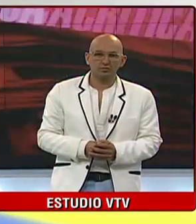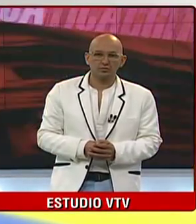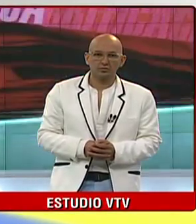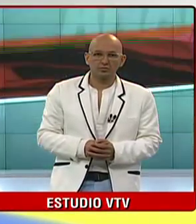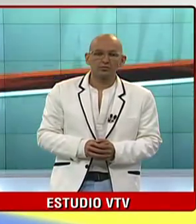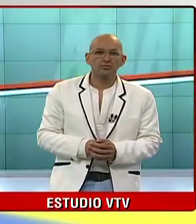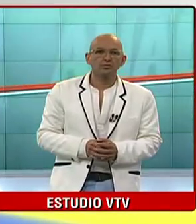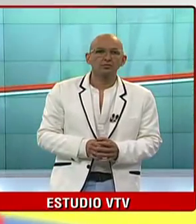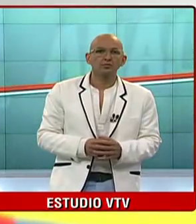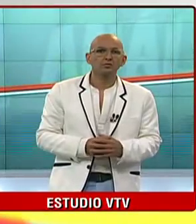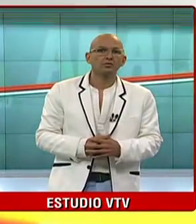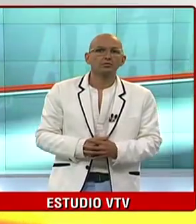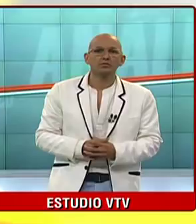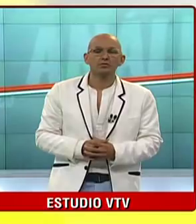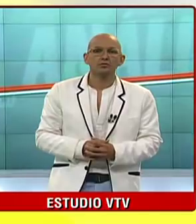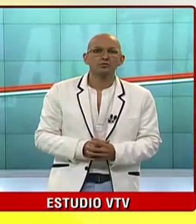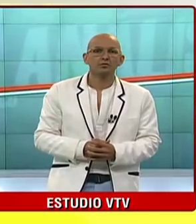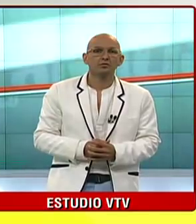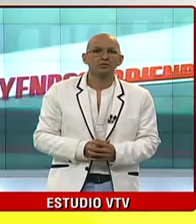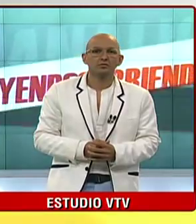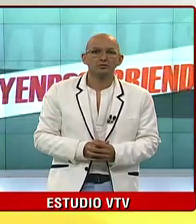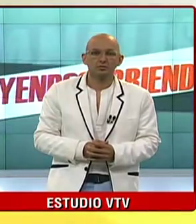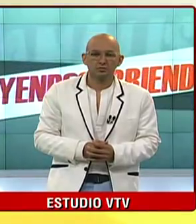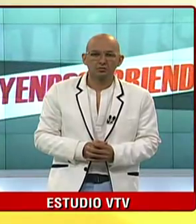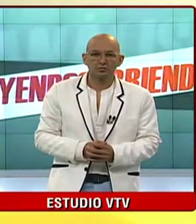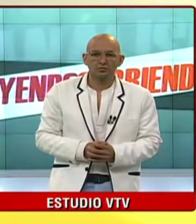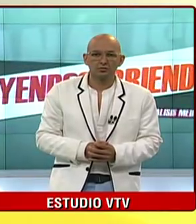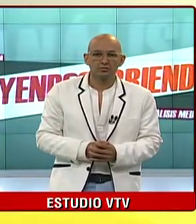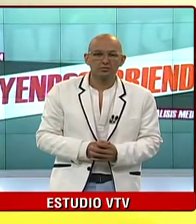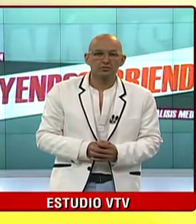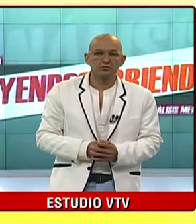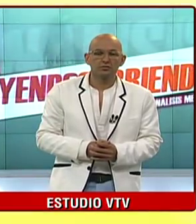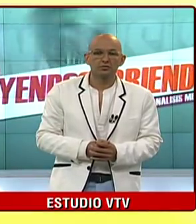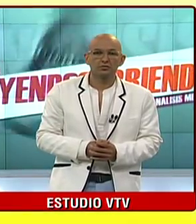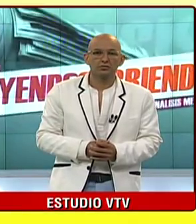compañero, compañera, yo soy el más interesado.